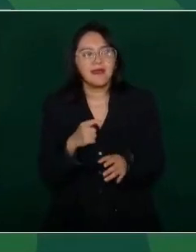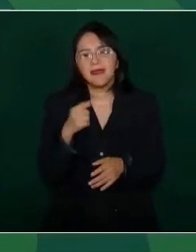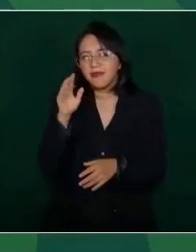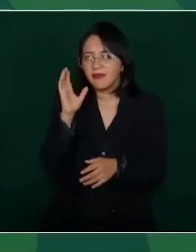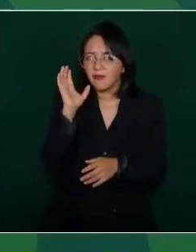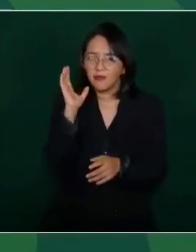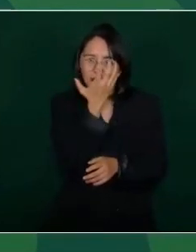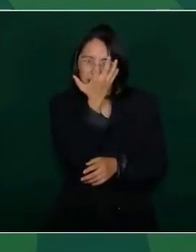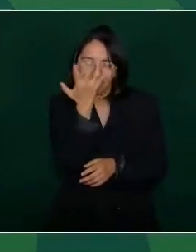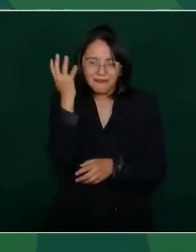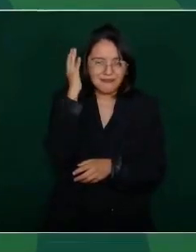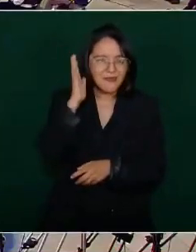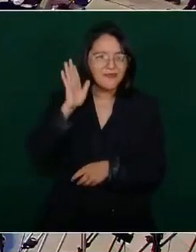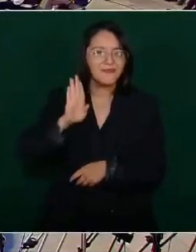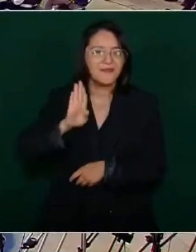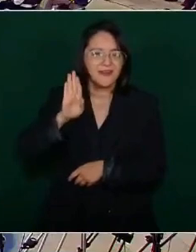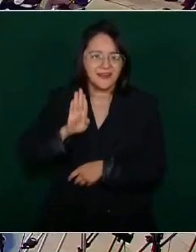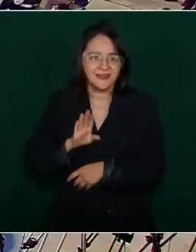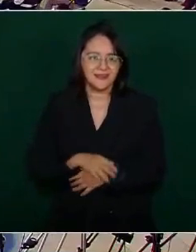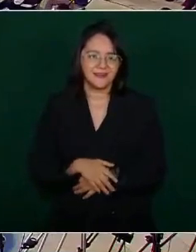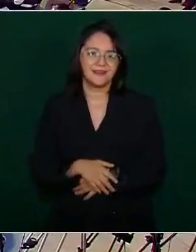Ahora están diciendo de que